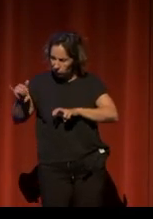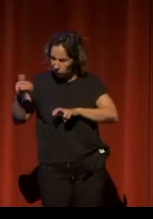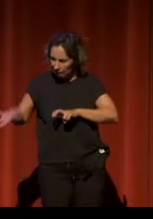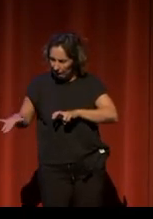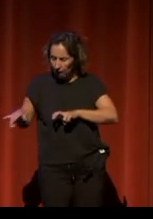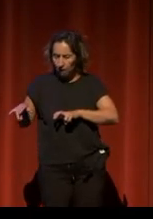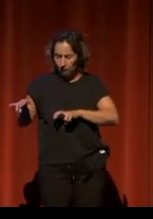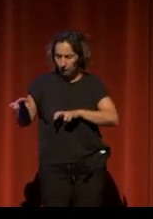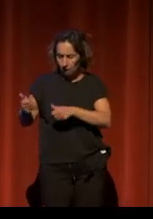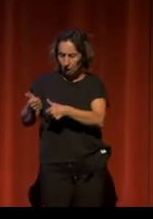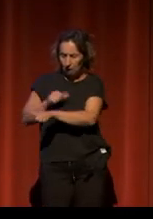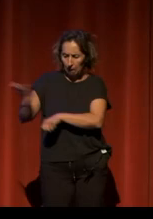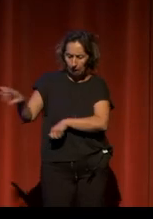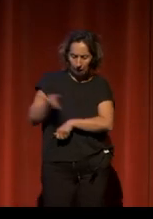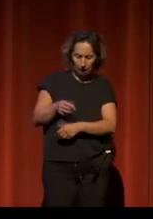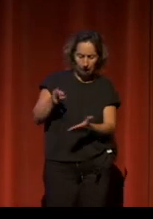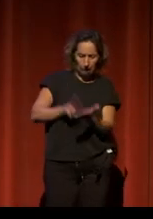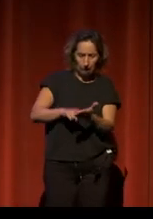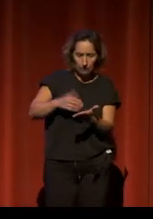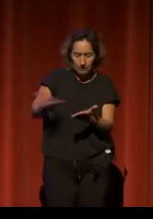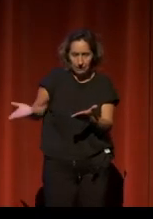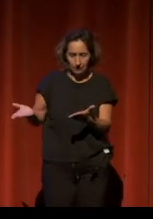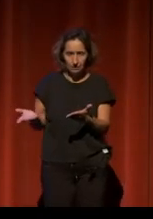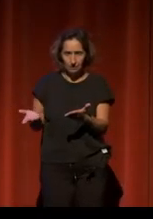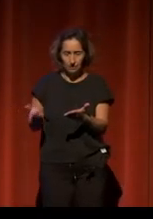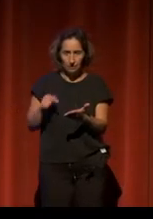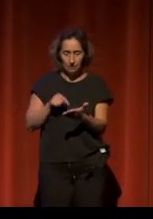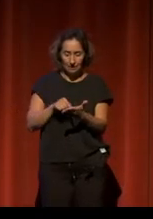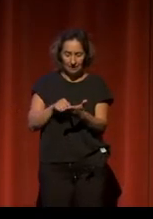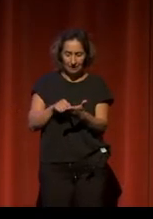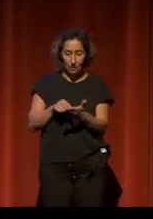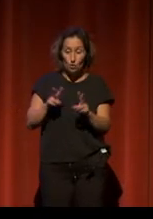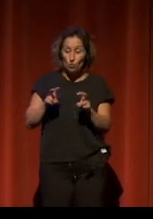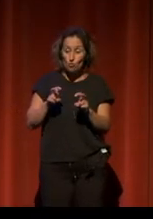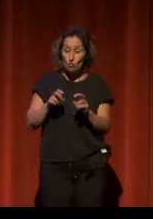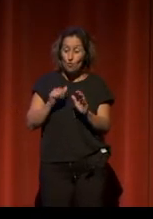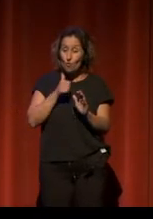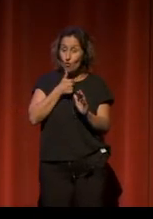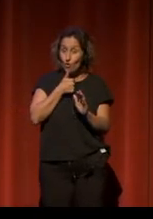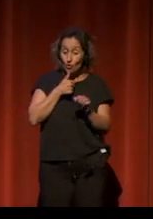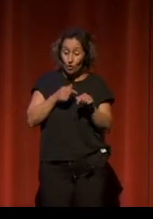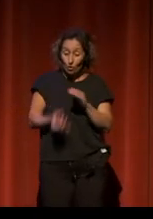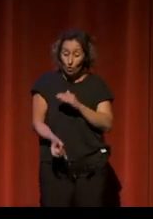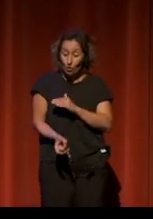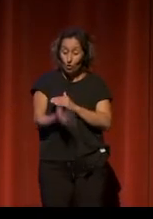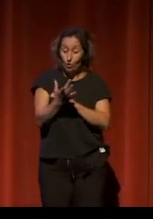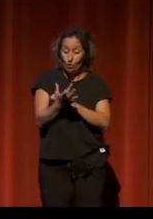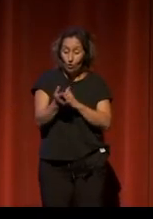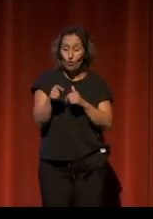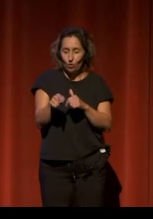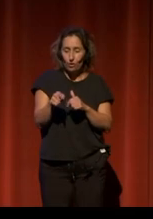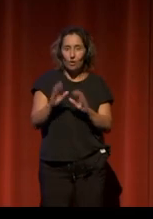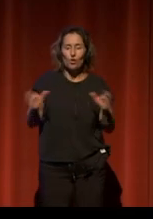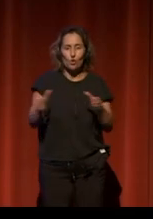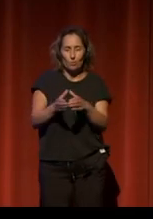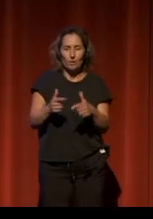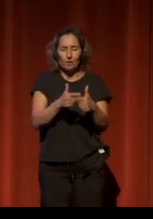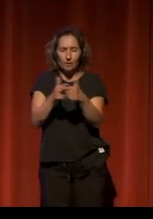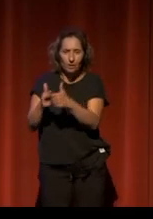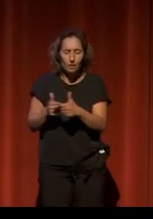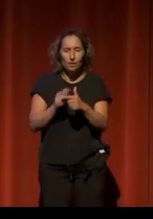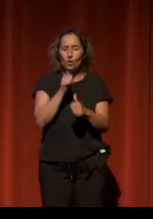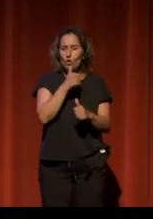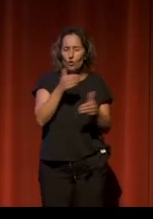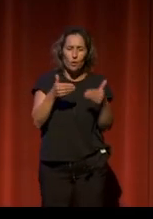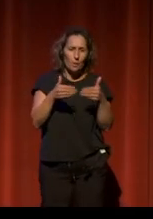mejor copiar y pegar ese código y construir nuevo código para compartir con la comunidad surge ahí la la idea del Open source del código